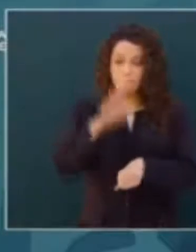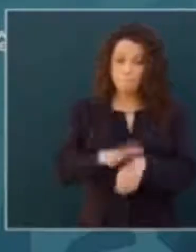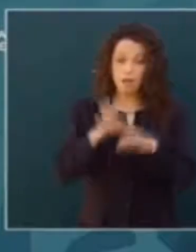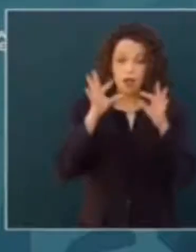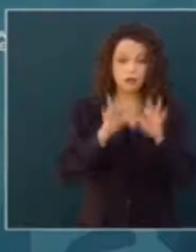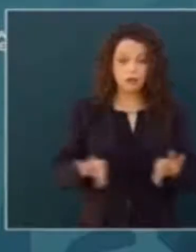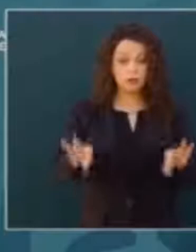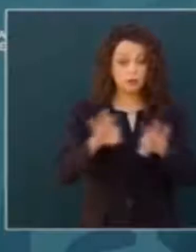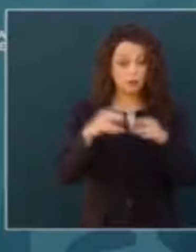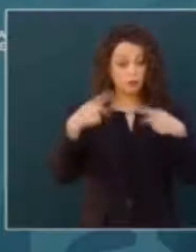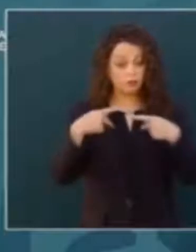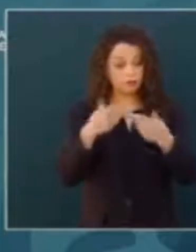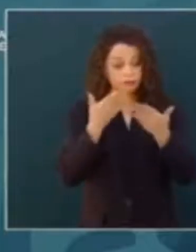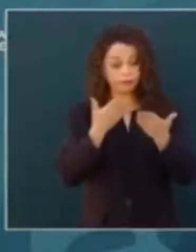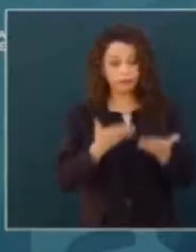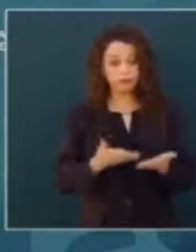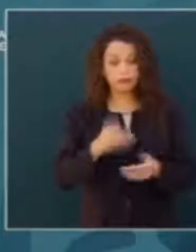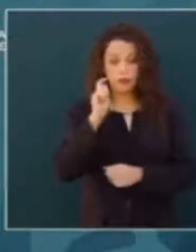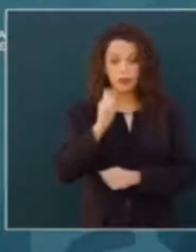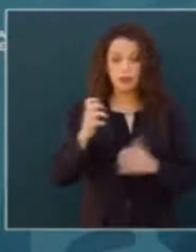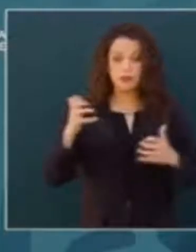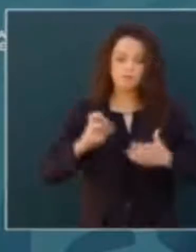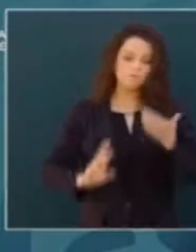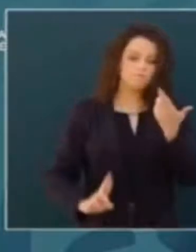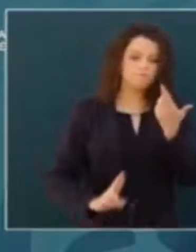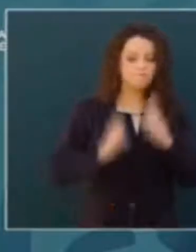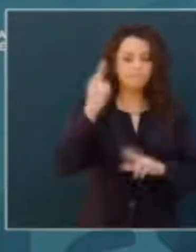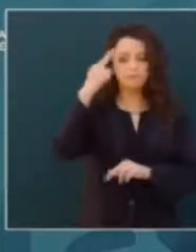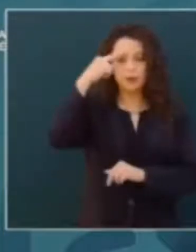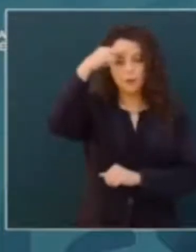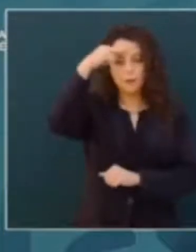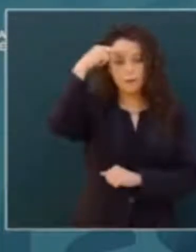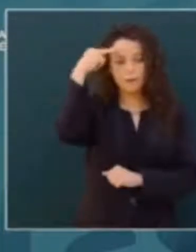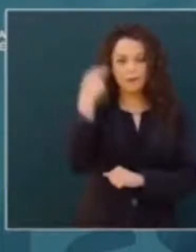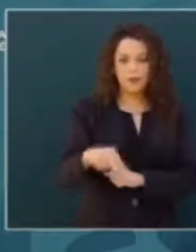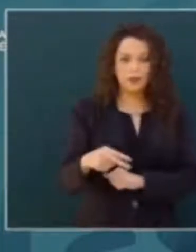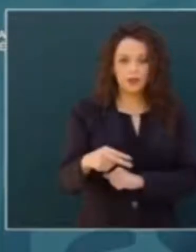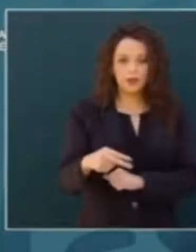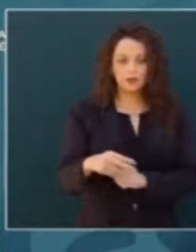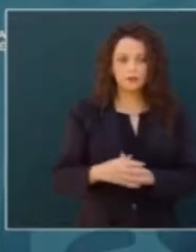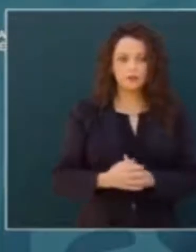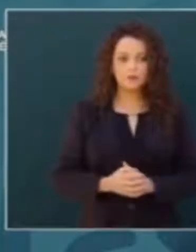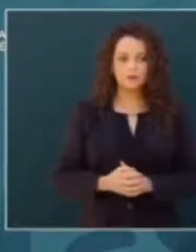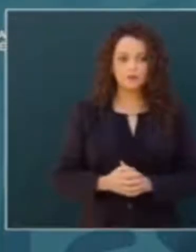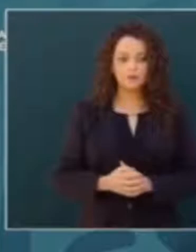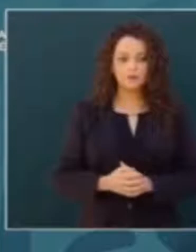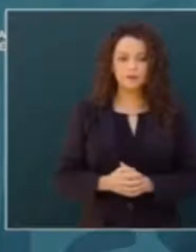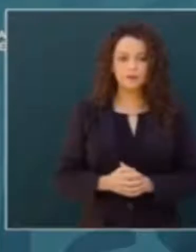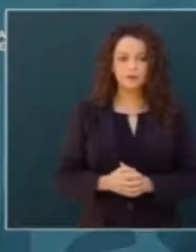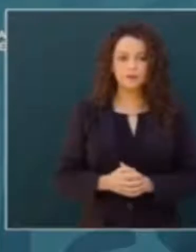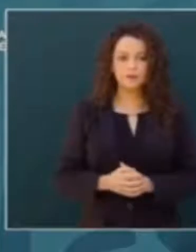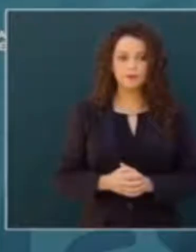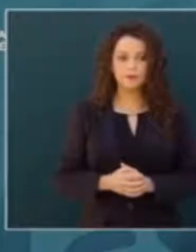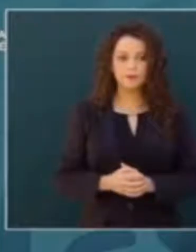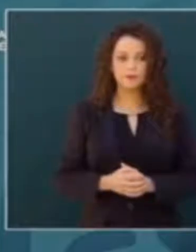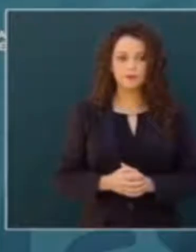importante consumador de la Revolución Mexicana, que fue la